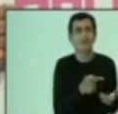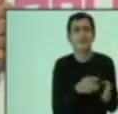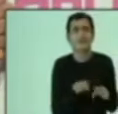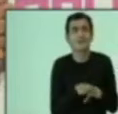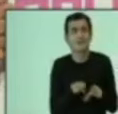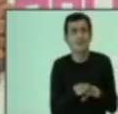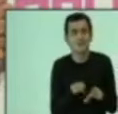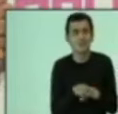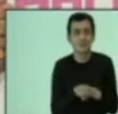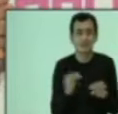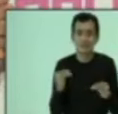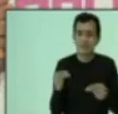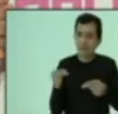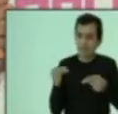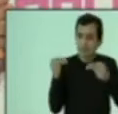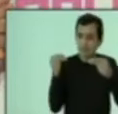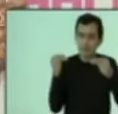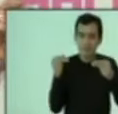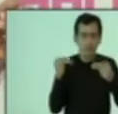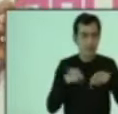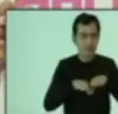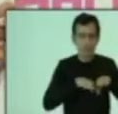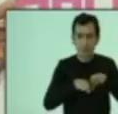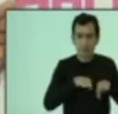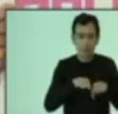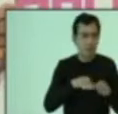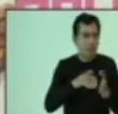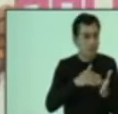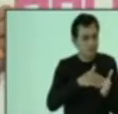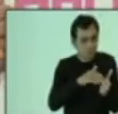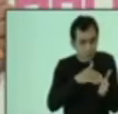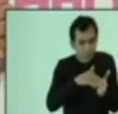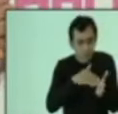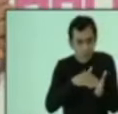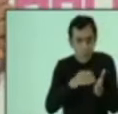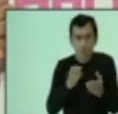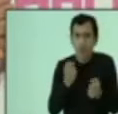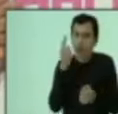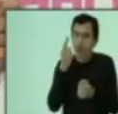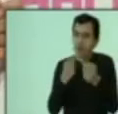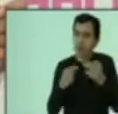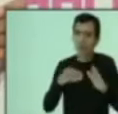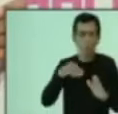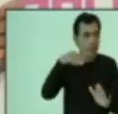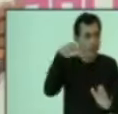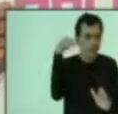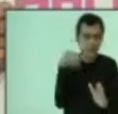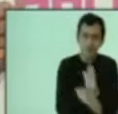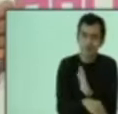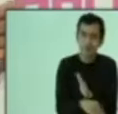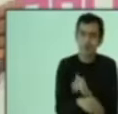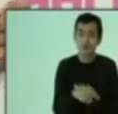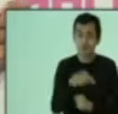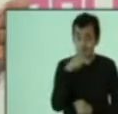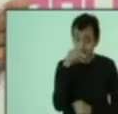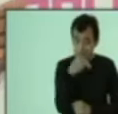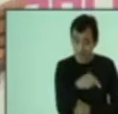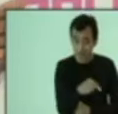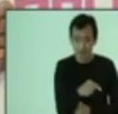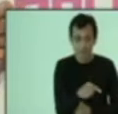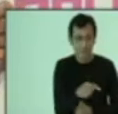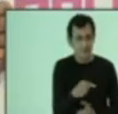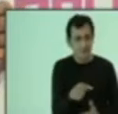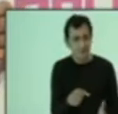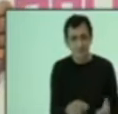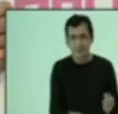sectores comerciales a disminuir su plantilla laboral o incluso al cierre de los negocios. En Coatzintla, si bien nos hemos visto